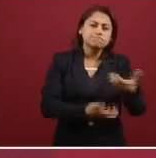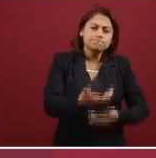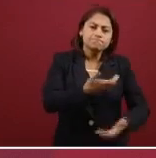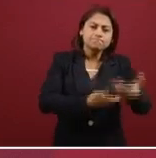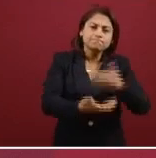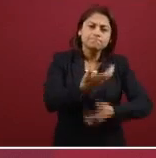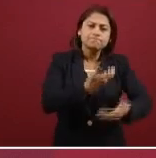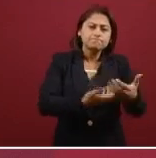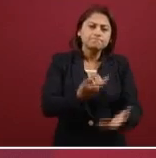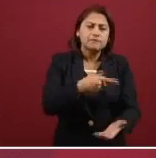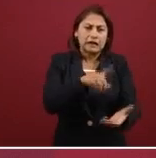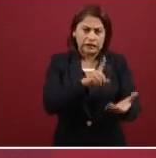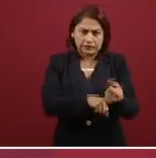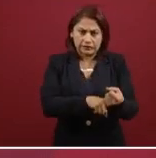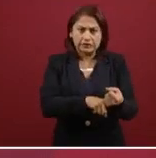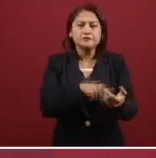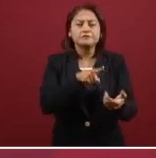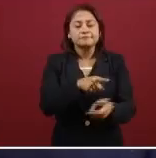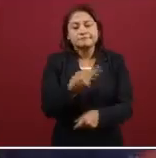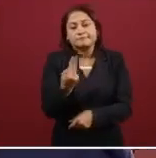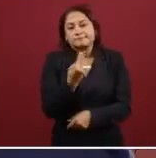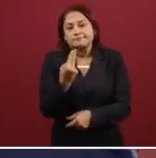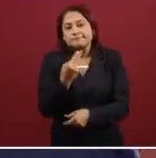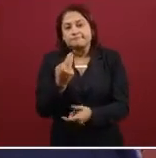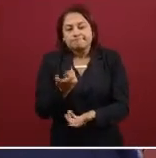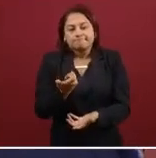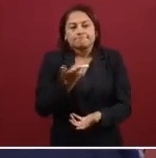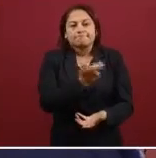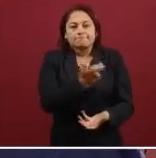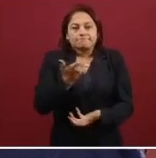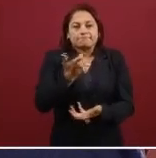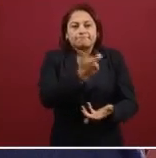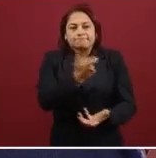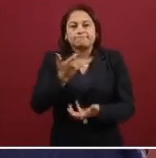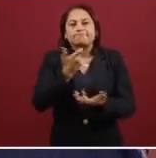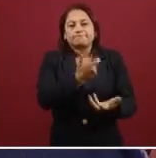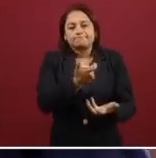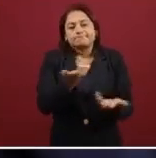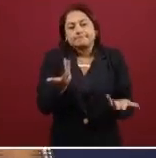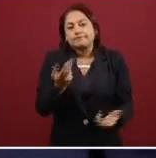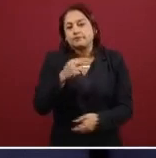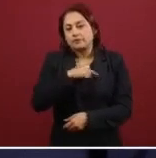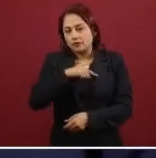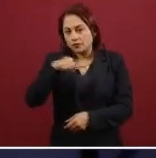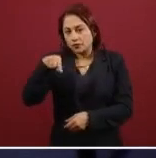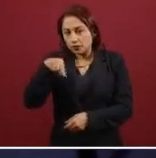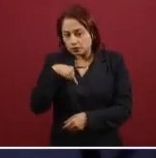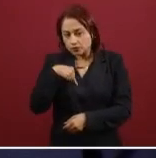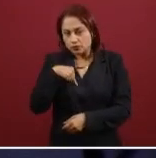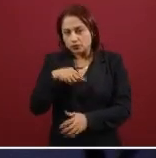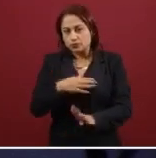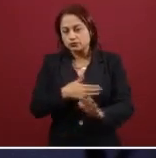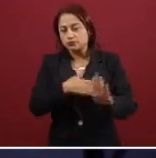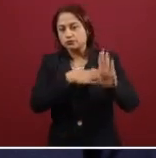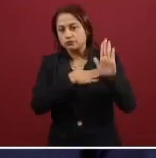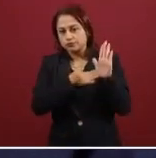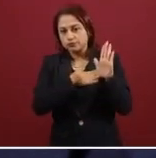que se tienen que estar financiando. Nosotros hicimos el compromiso de